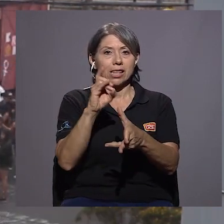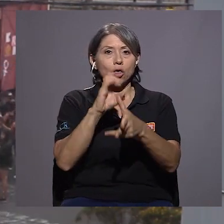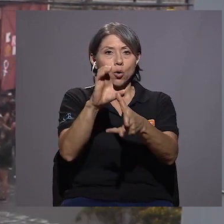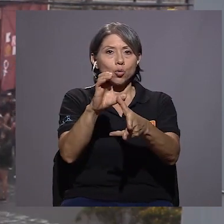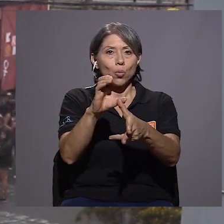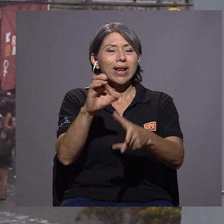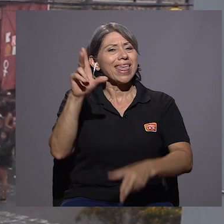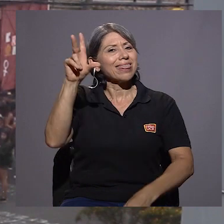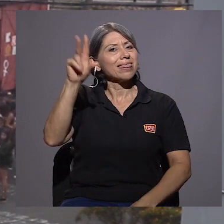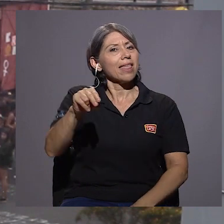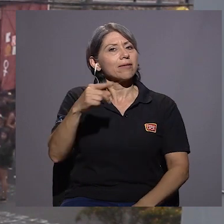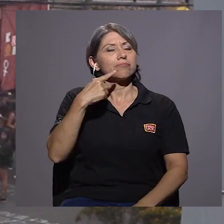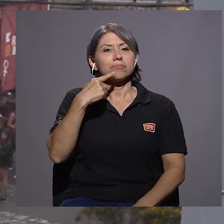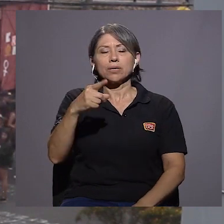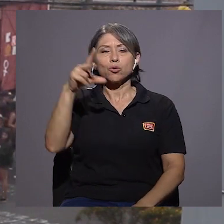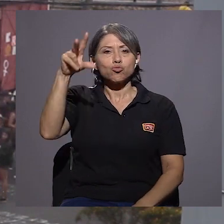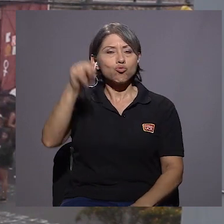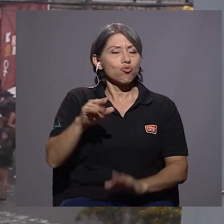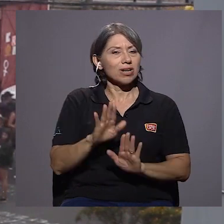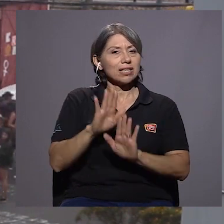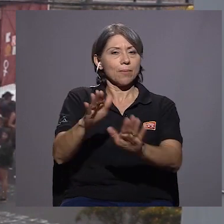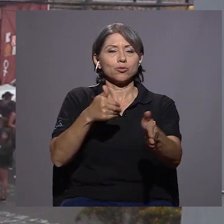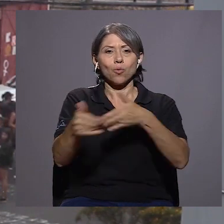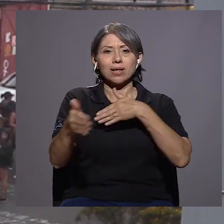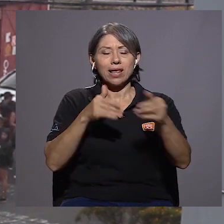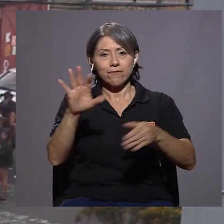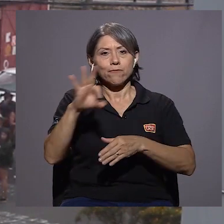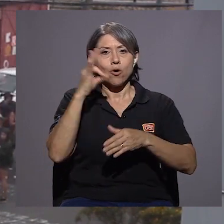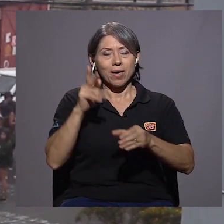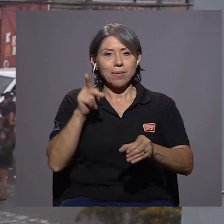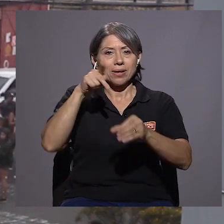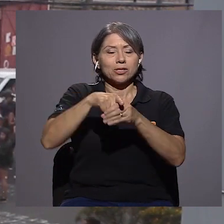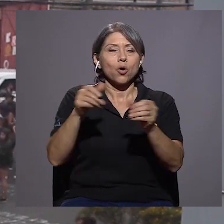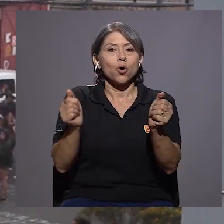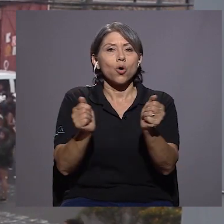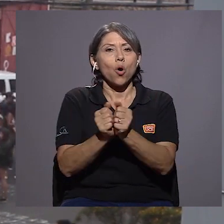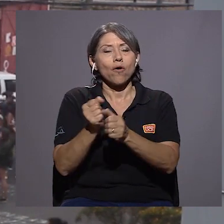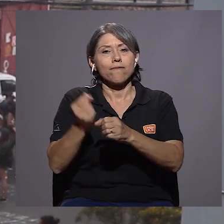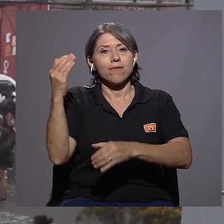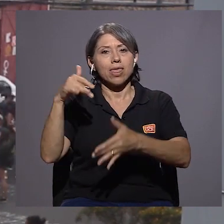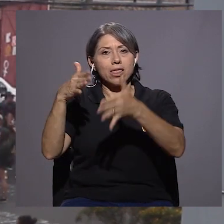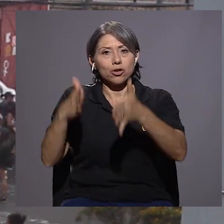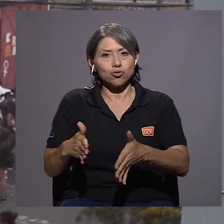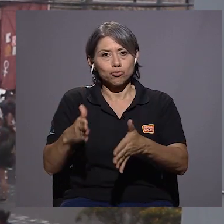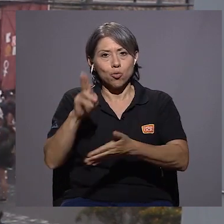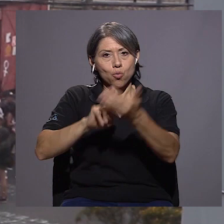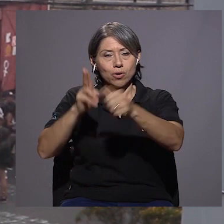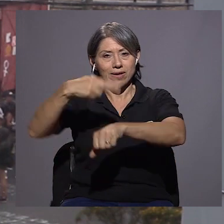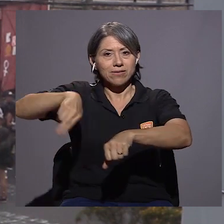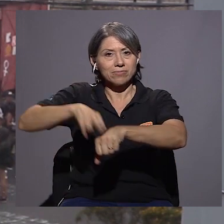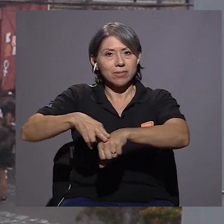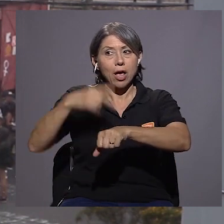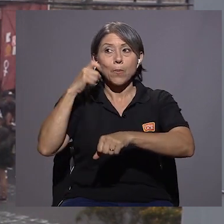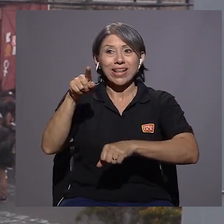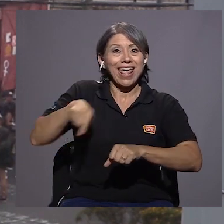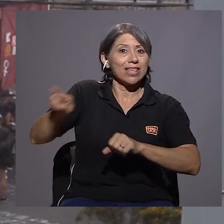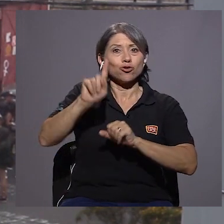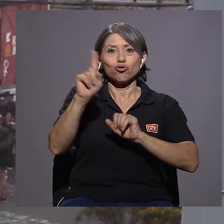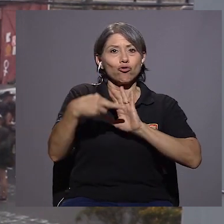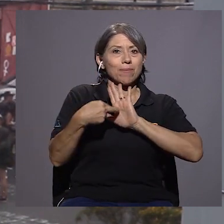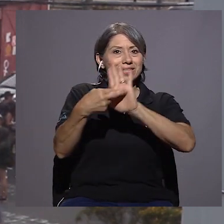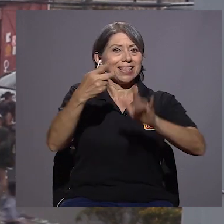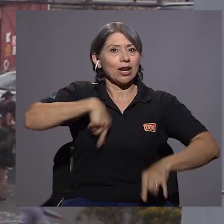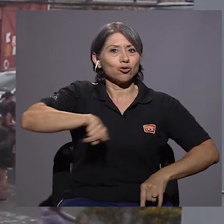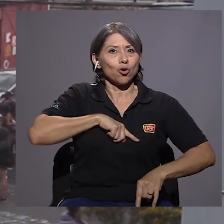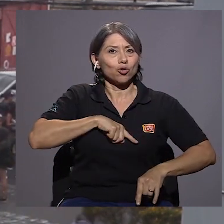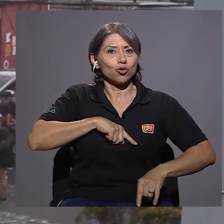nos negamos y rechazamos cualquier forma de participación con el DEUNA, ya que no nos representa y no nos considera. No es un